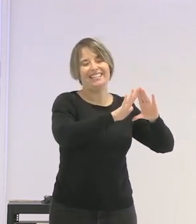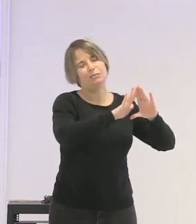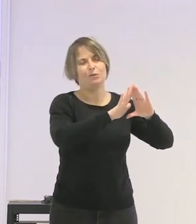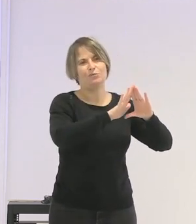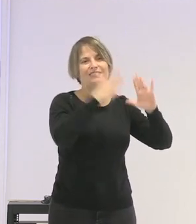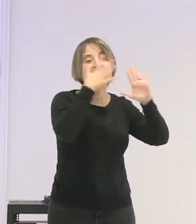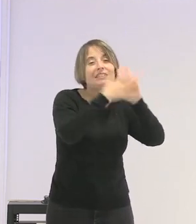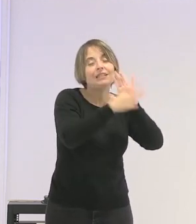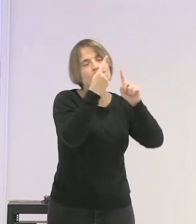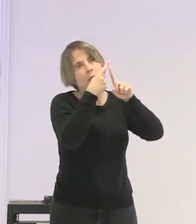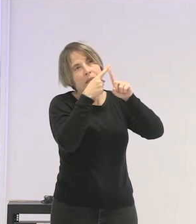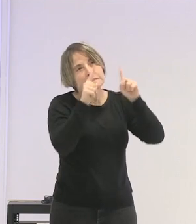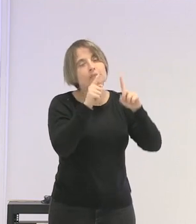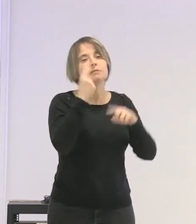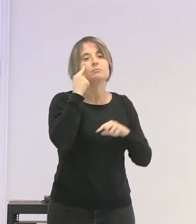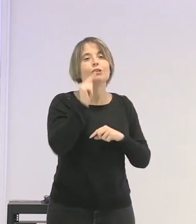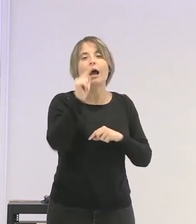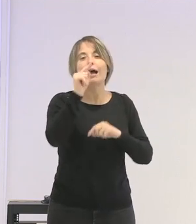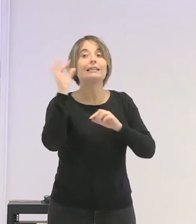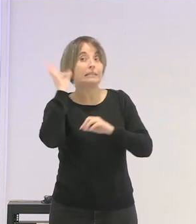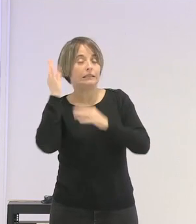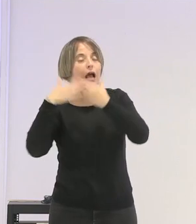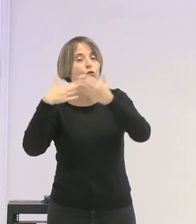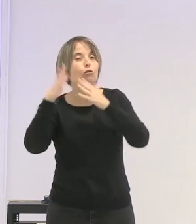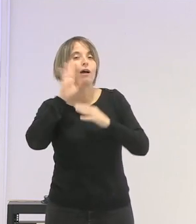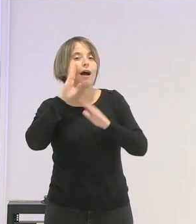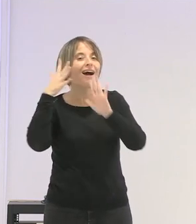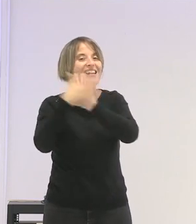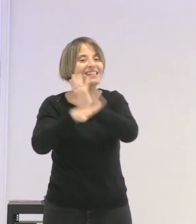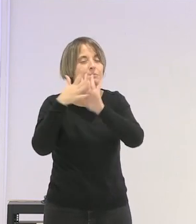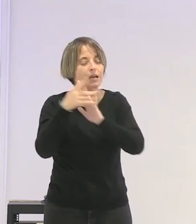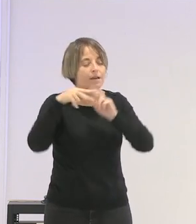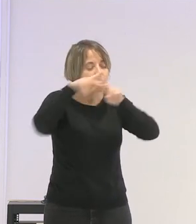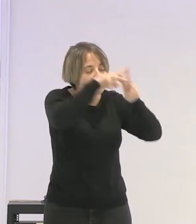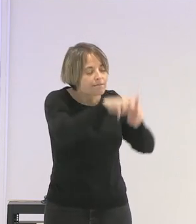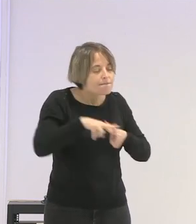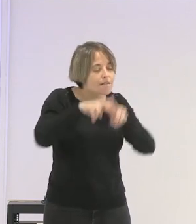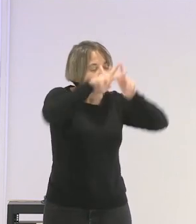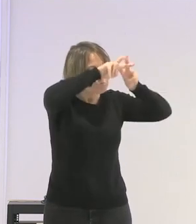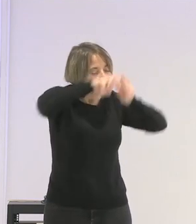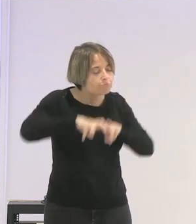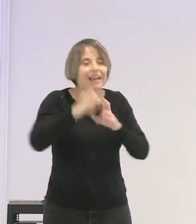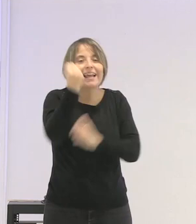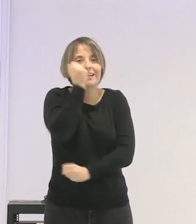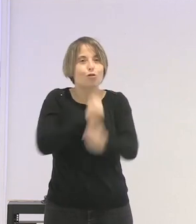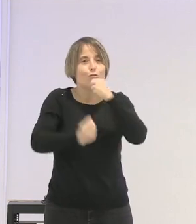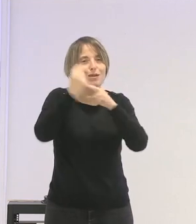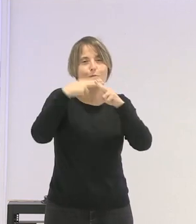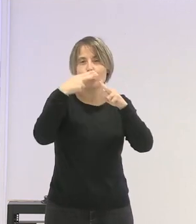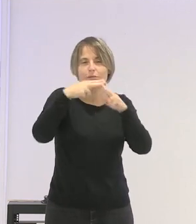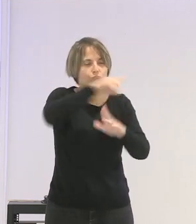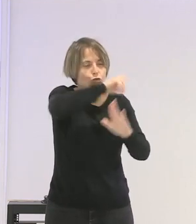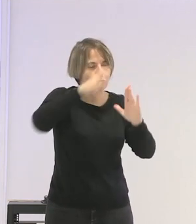mismo, pero ella lo explica así. De hecho, ella hace todo un análisis de tipo también de economía política,